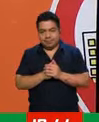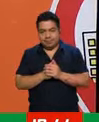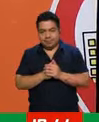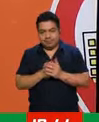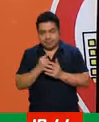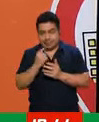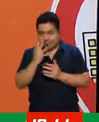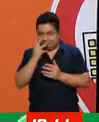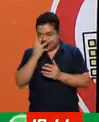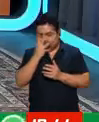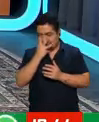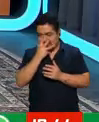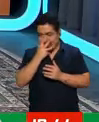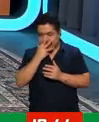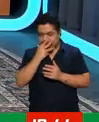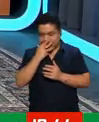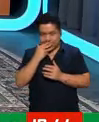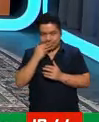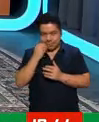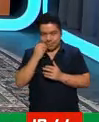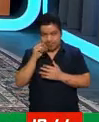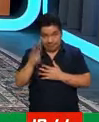Es hermoso, ¿verdad?